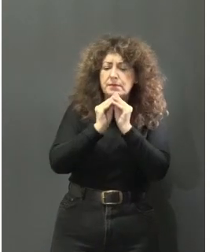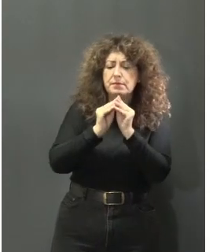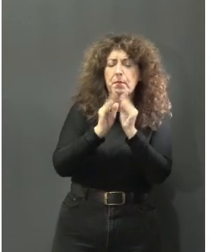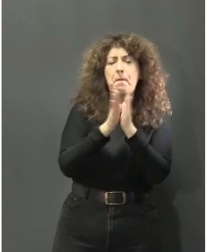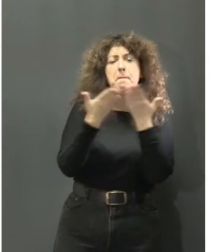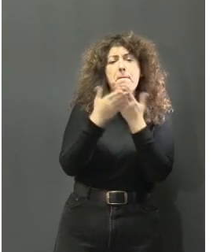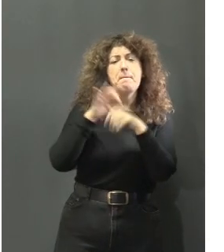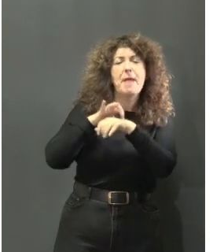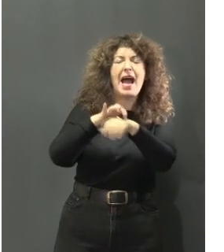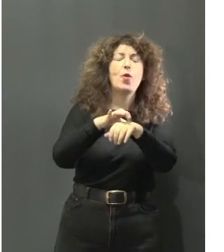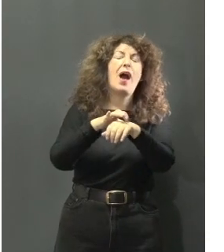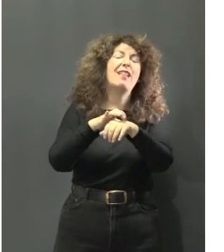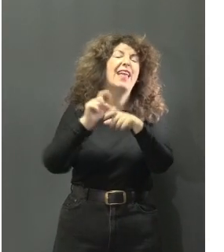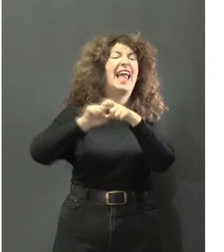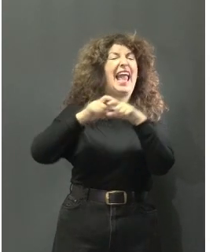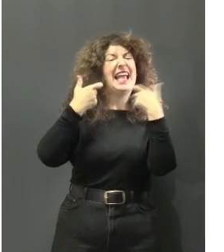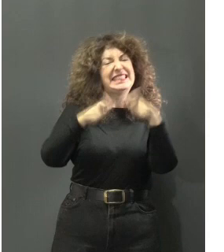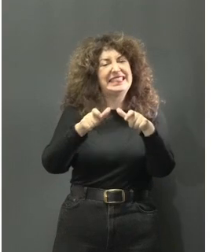Entonces, nosotros,